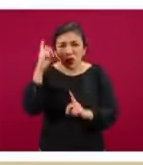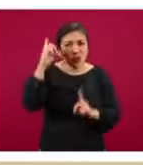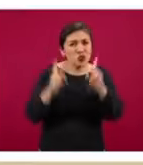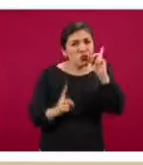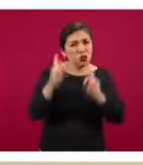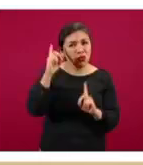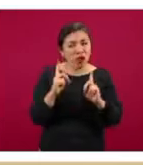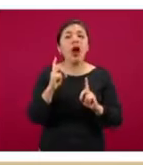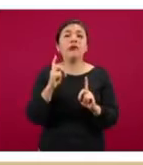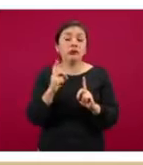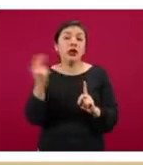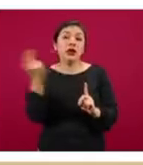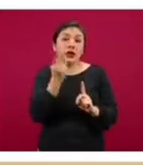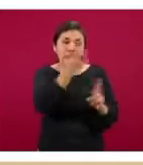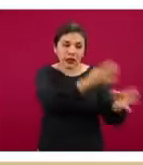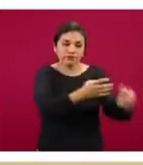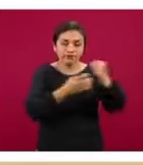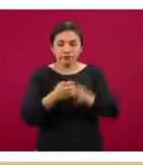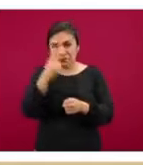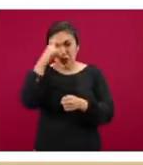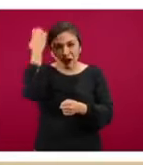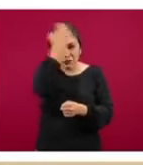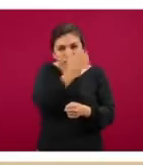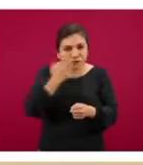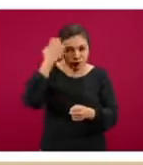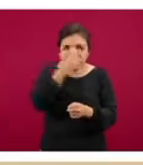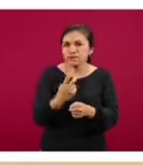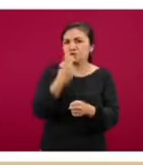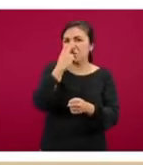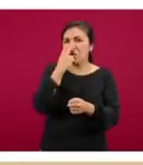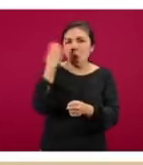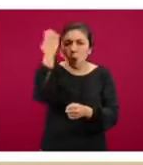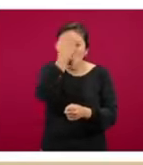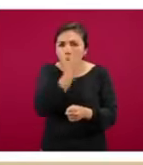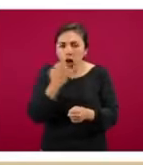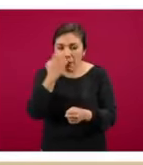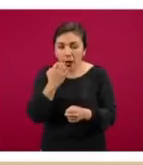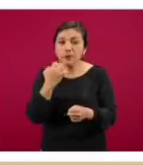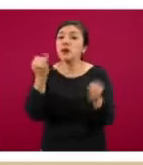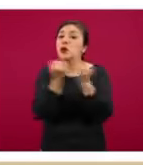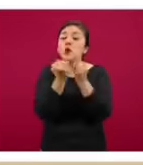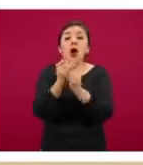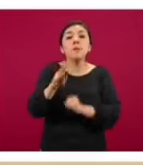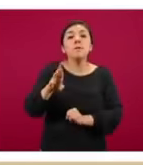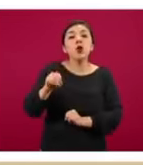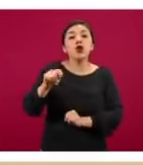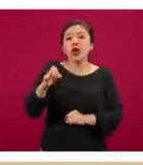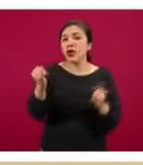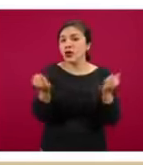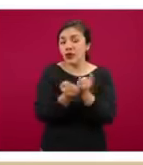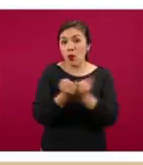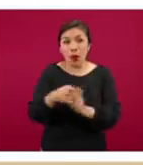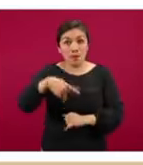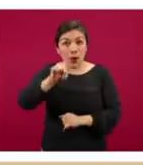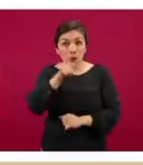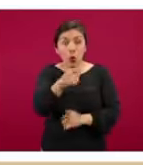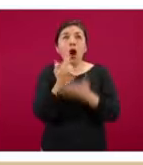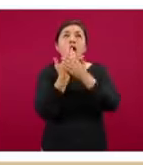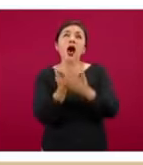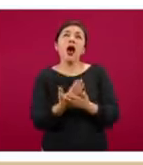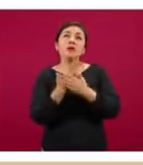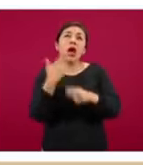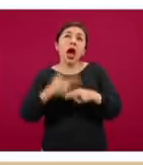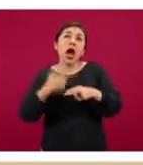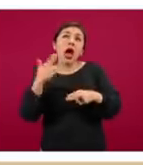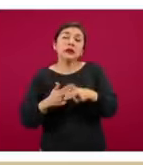que tienen que pasar por un proceso para poder confirmarlos, los brotes igualmente, pero no se espera uno a solamente